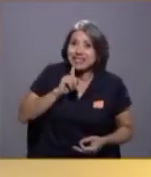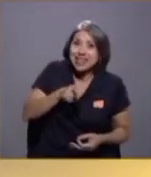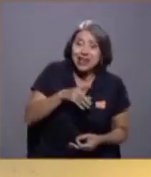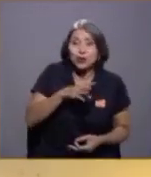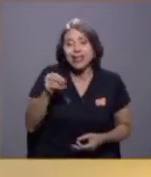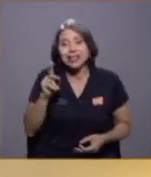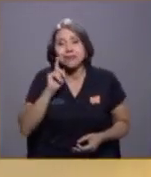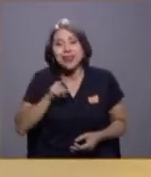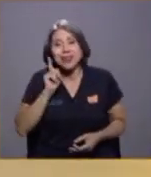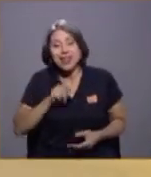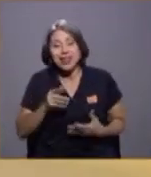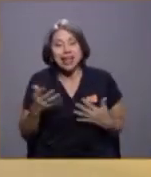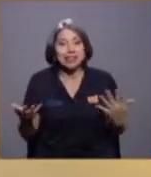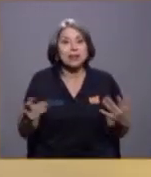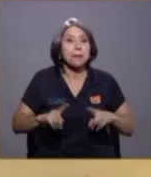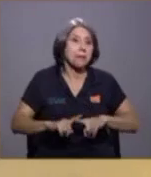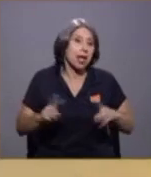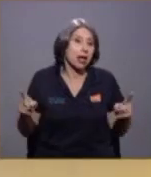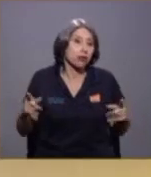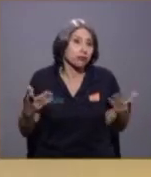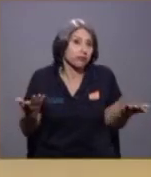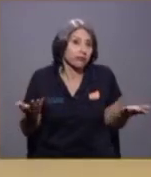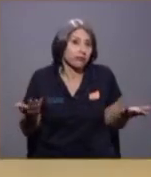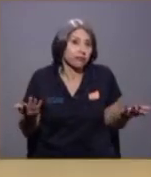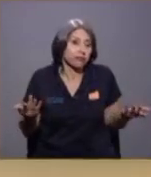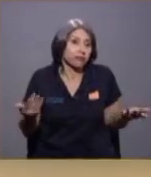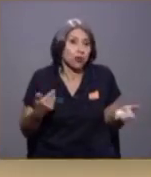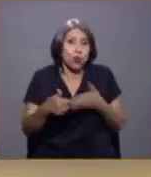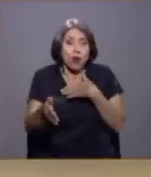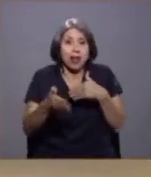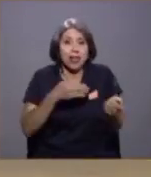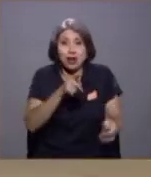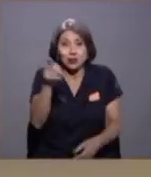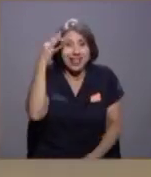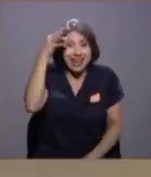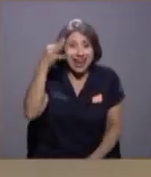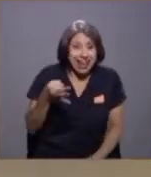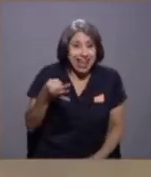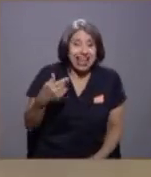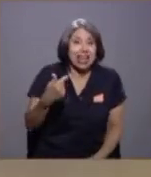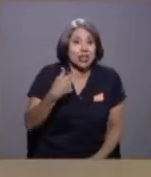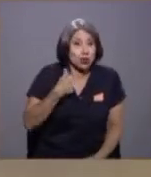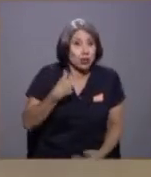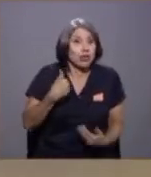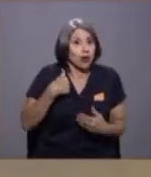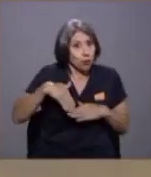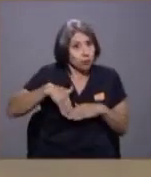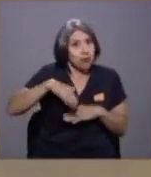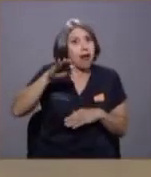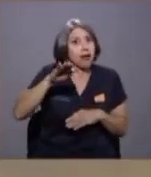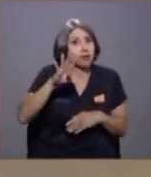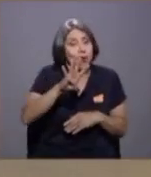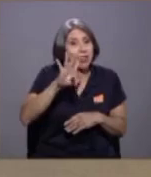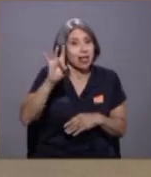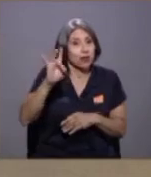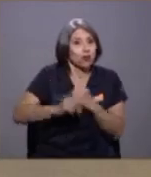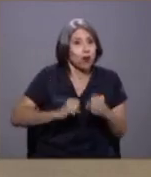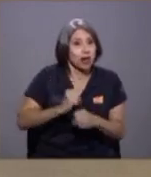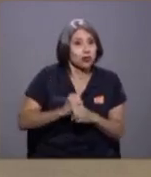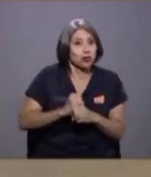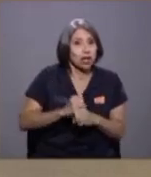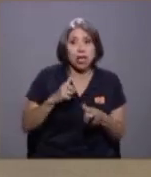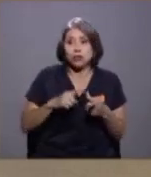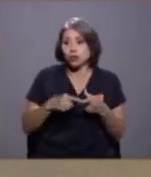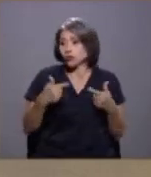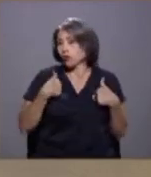mentiras, pero bueno, cualquiera me cree que yo tengo bastante más de 48 años, de manera que como no me morí,